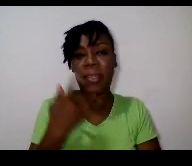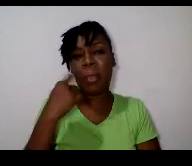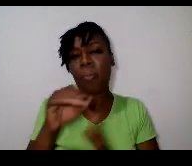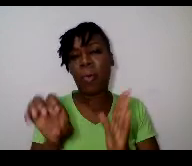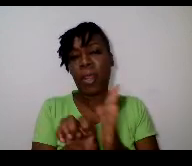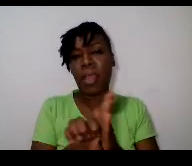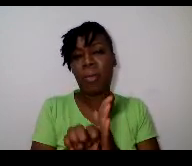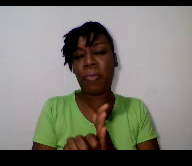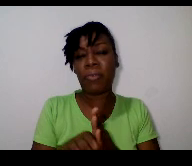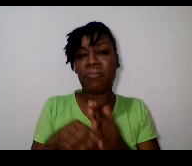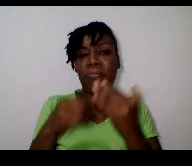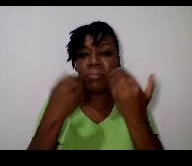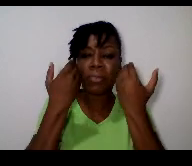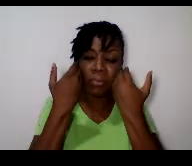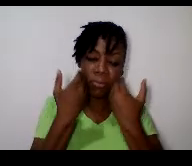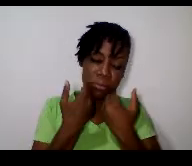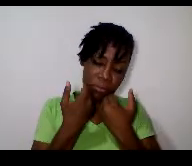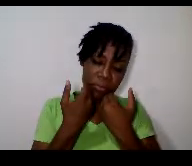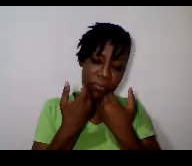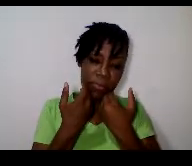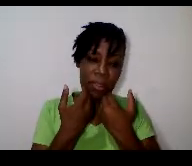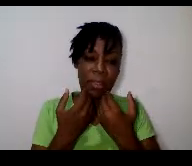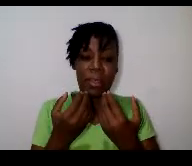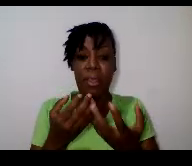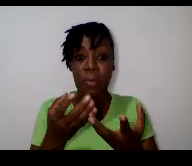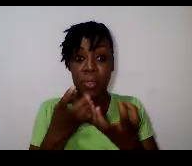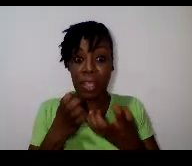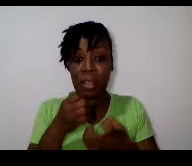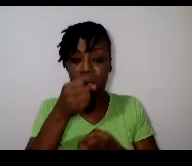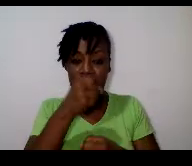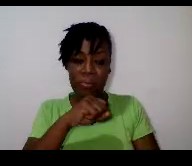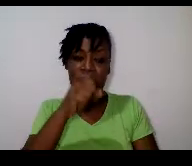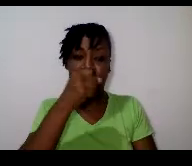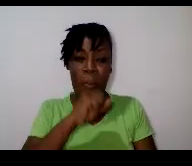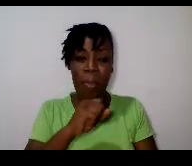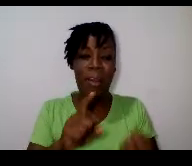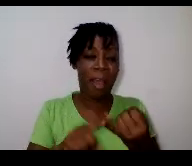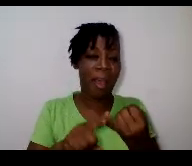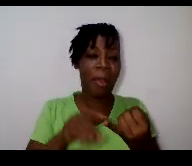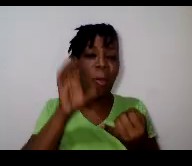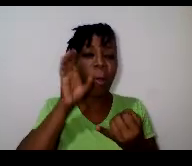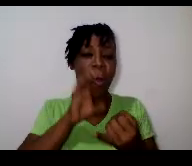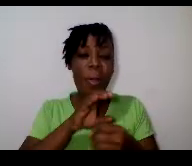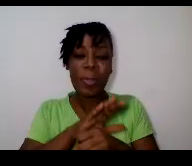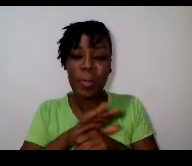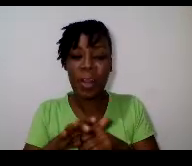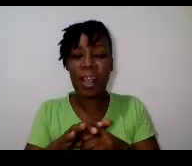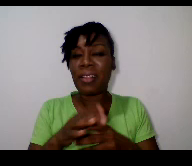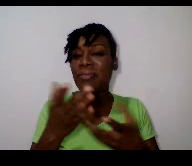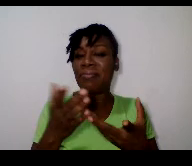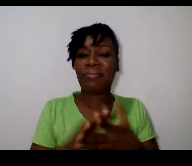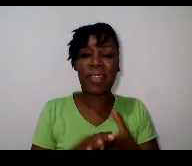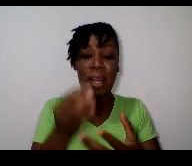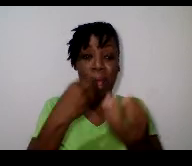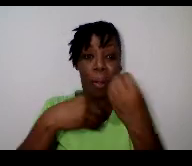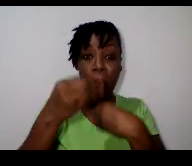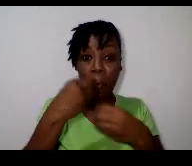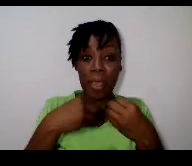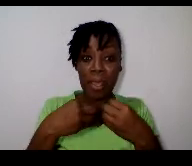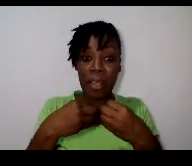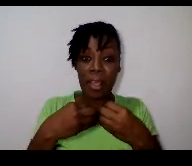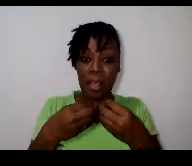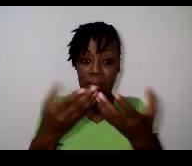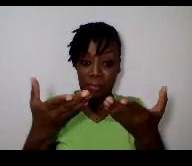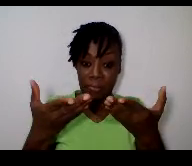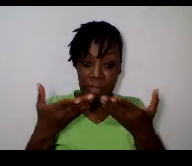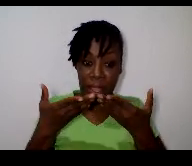poco tristes, nos da ganas de comer, qué sé yo, un helado, de comer cosas dulces, de comer chocolate, porque la comida inmediatamente produce